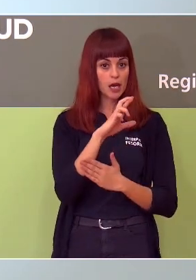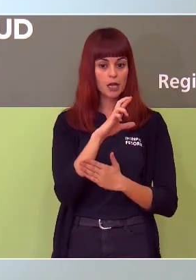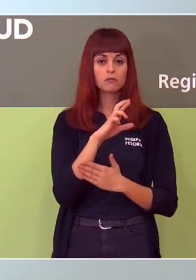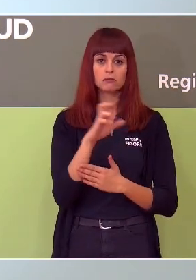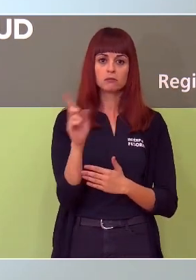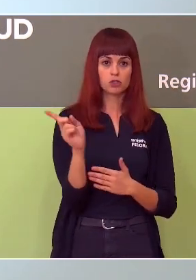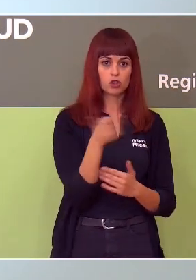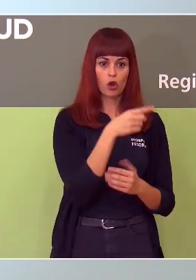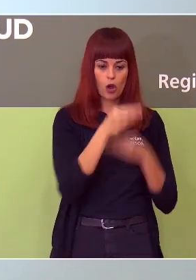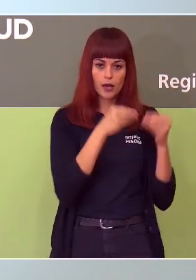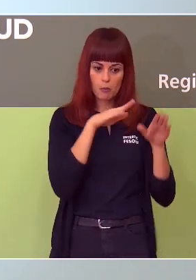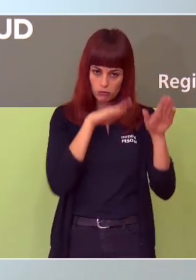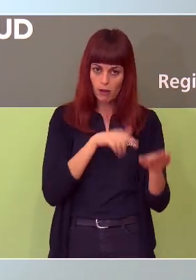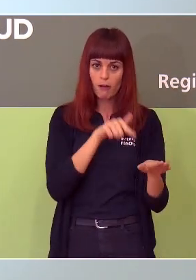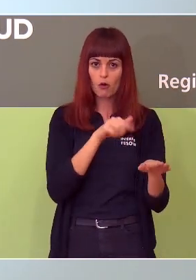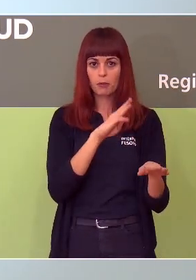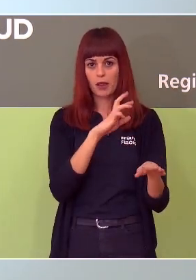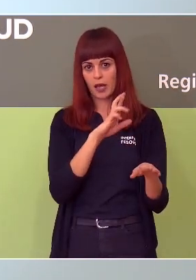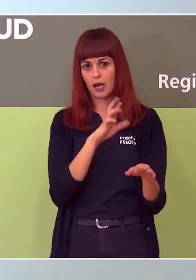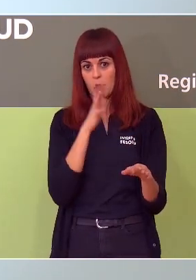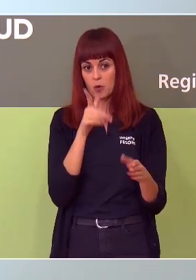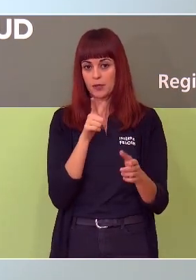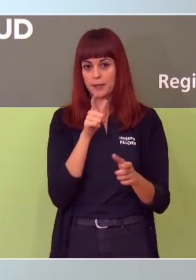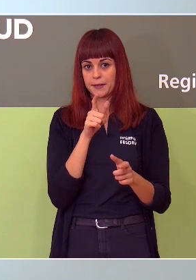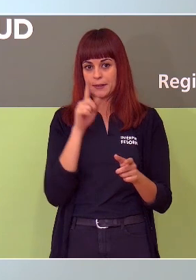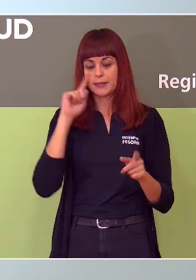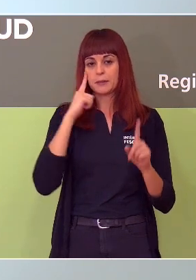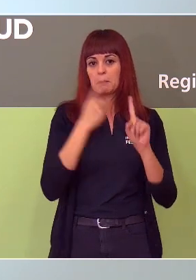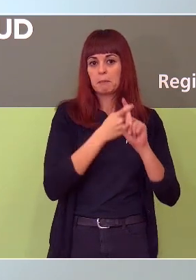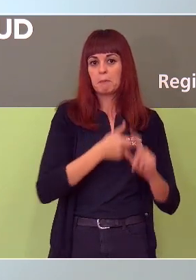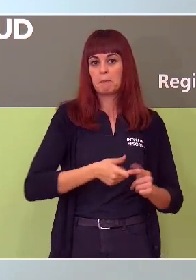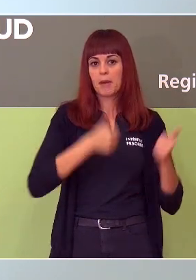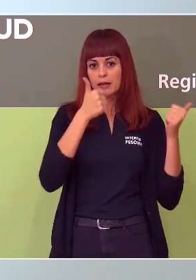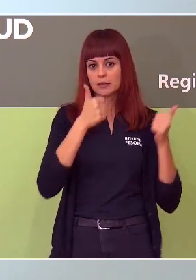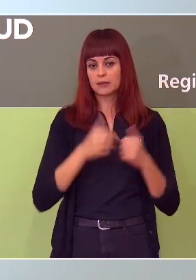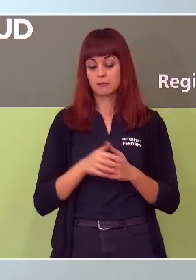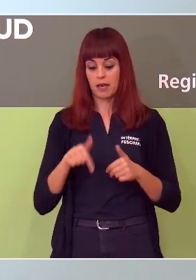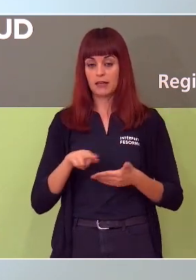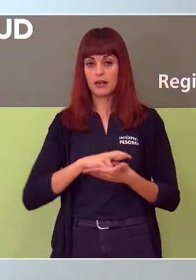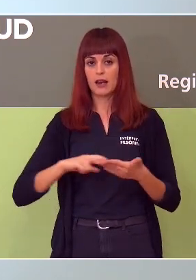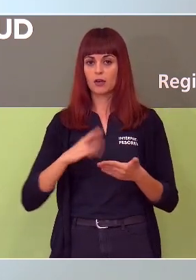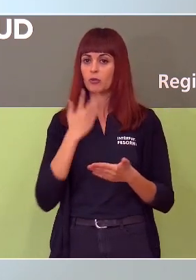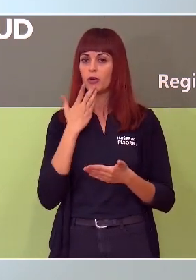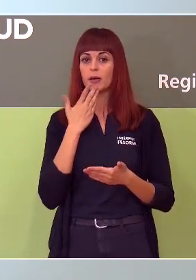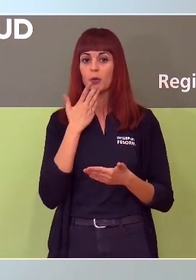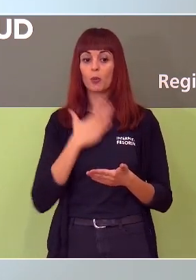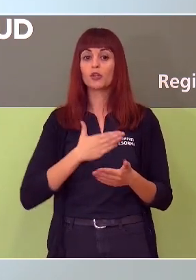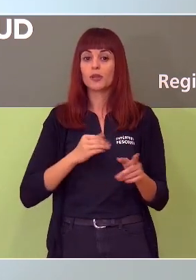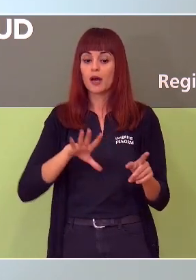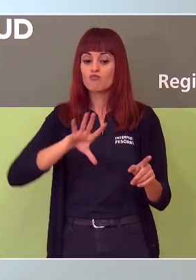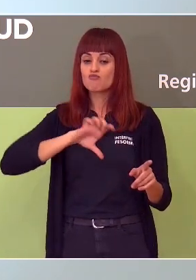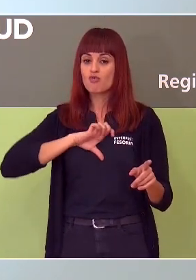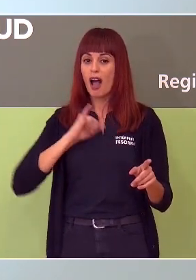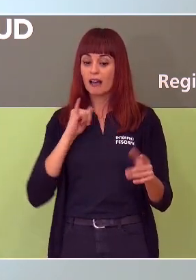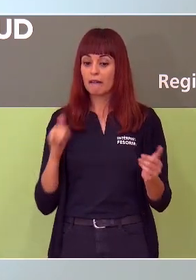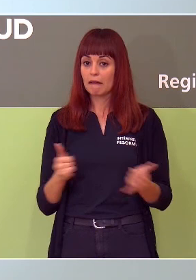mundo en general, porque estaríamos más personas con casos. Eso es lo que estamos haciendo ya aquí en la región. Aquí, los casos posibles leves en principio,